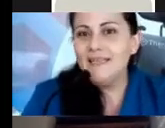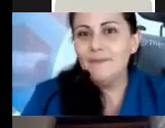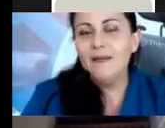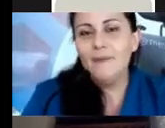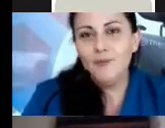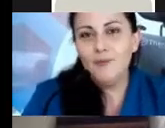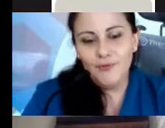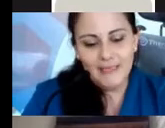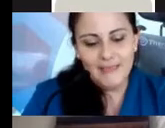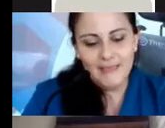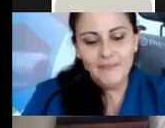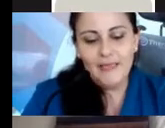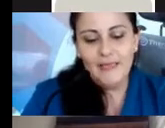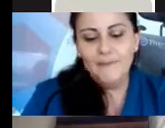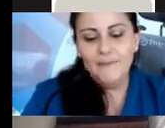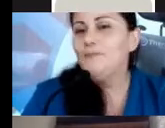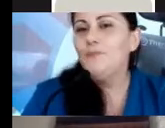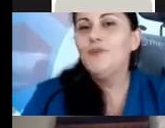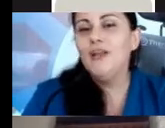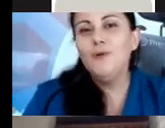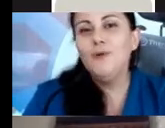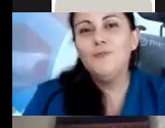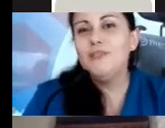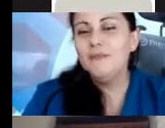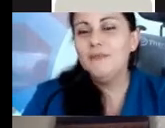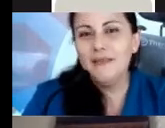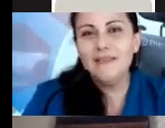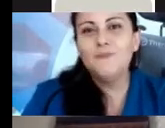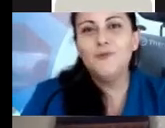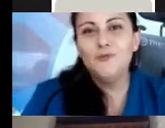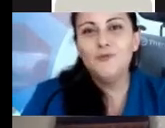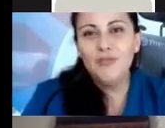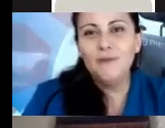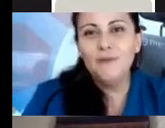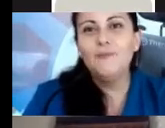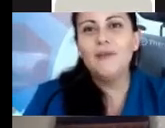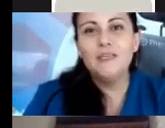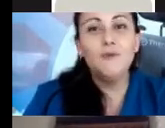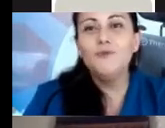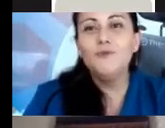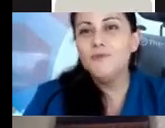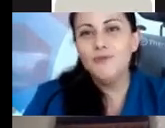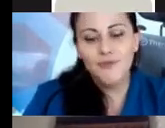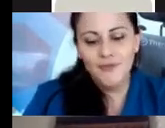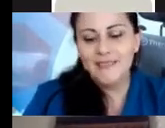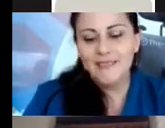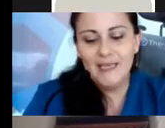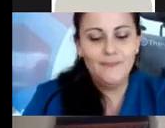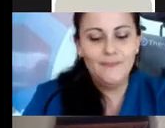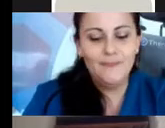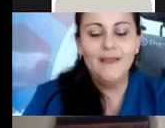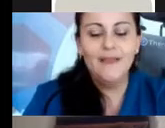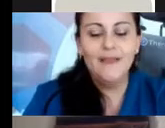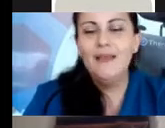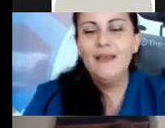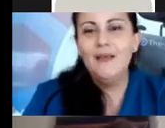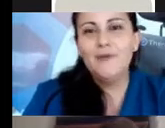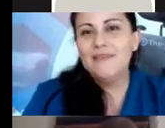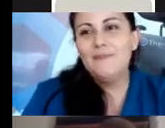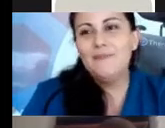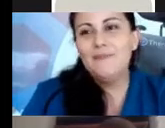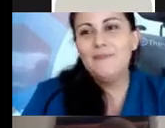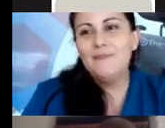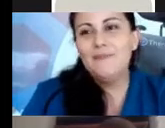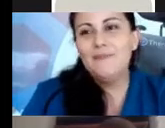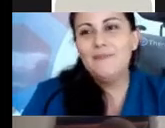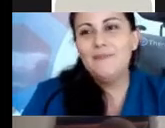habilitar el chat para preguntas y bueno, Leo, muchísimas gracias por tu tiempo, gracias por tu disposición de siempre,